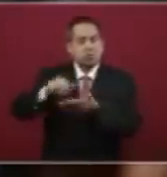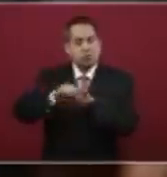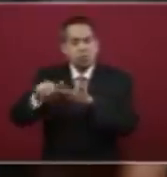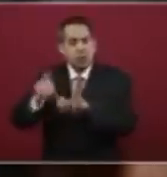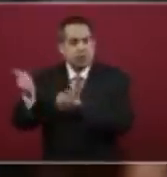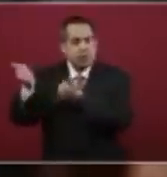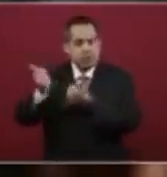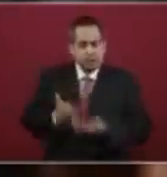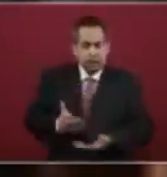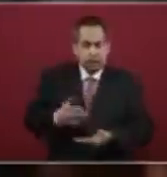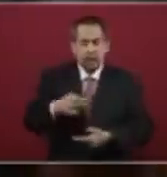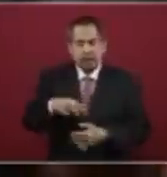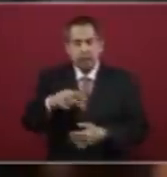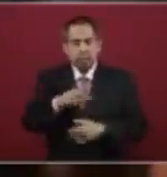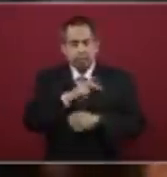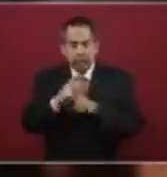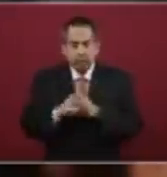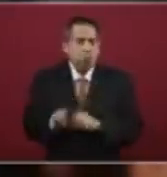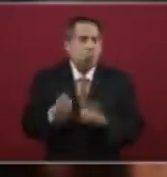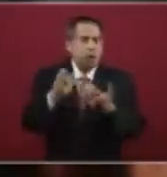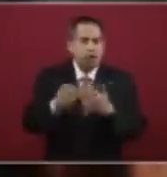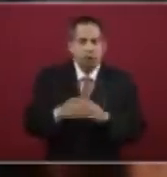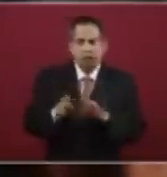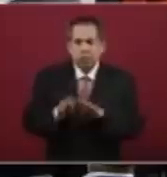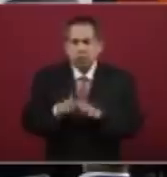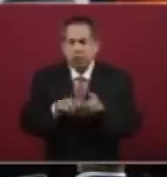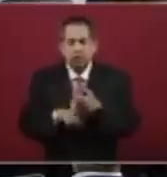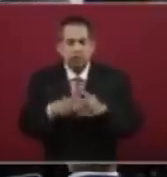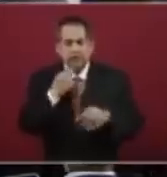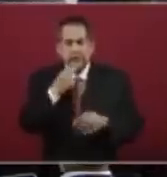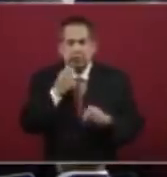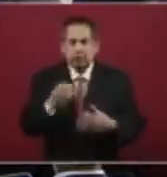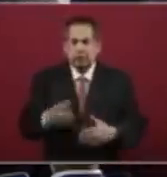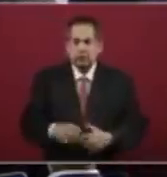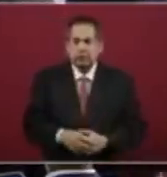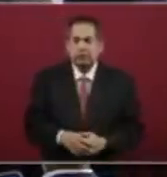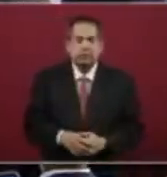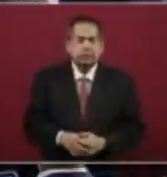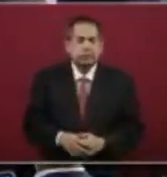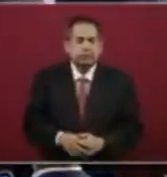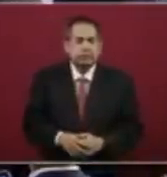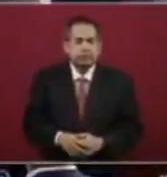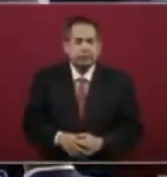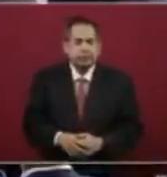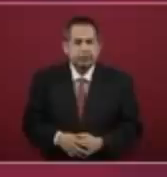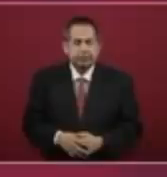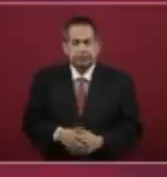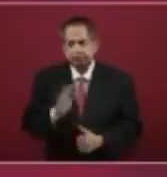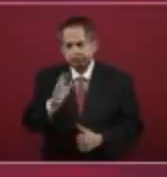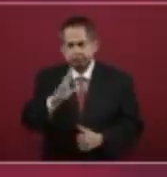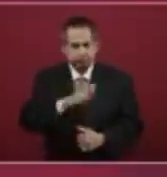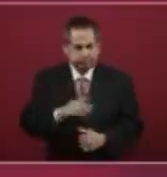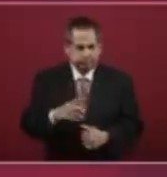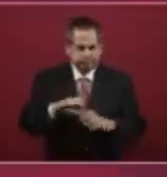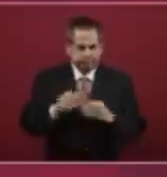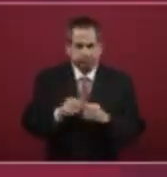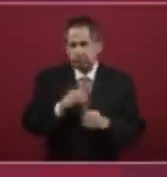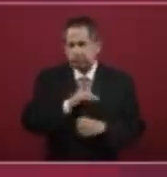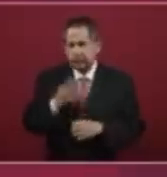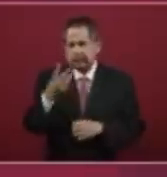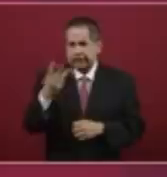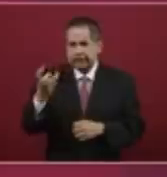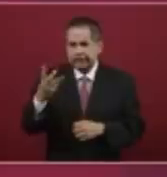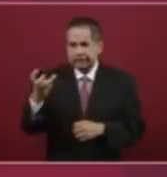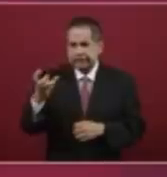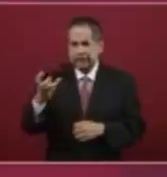ya llegaron al país. ¿Cuántas han llegado y cuántas están operando? Gracias. Están ya alrededor de 300